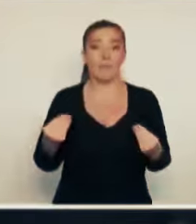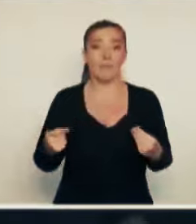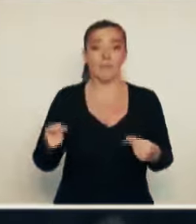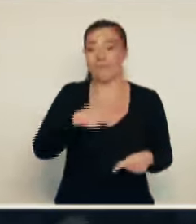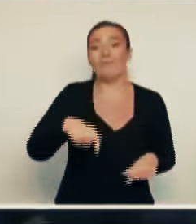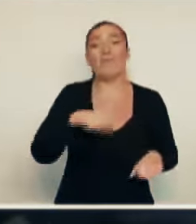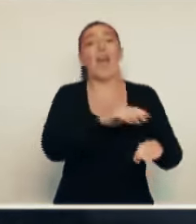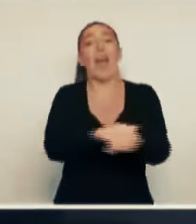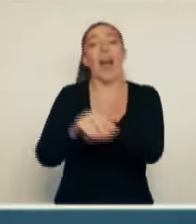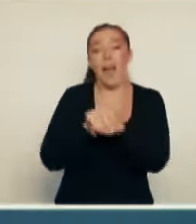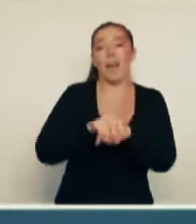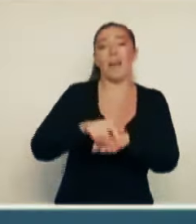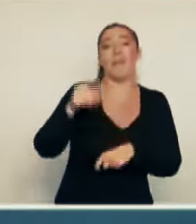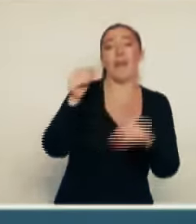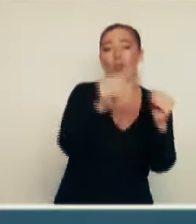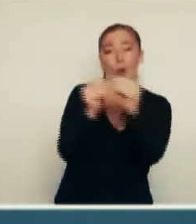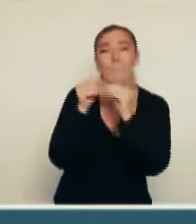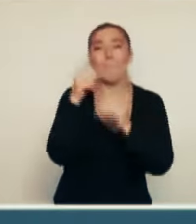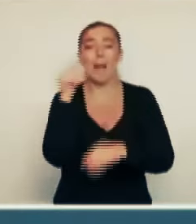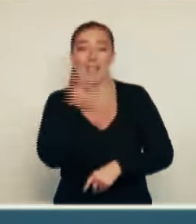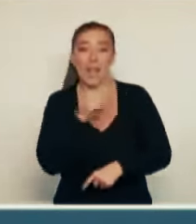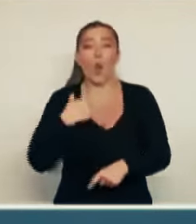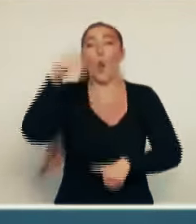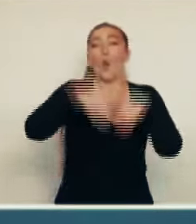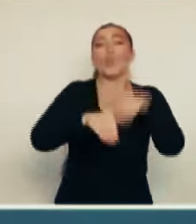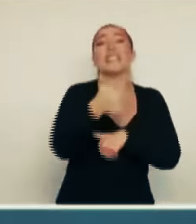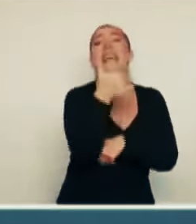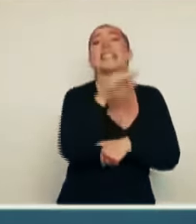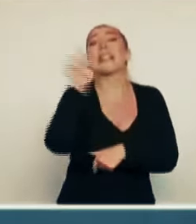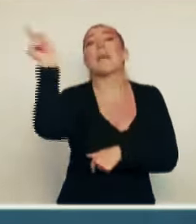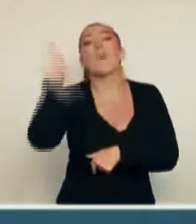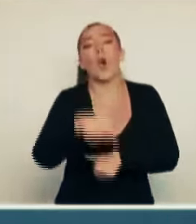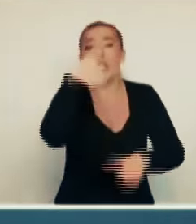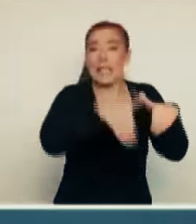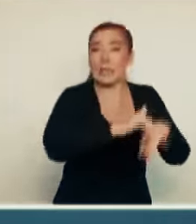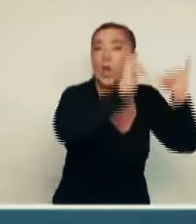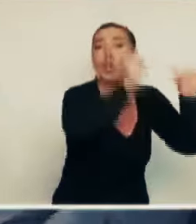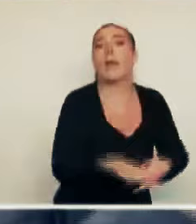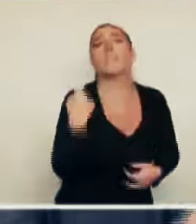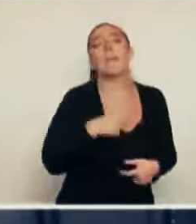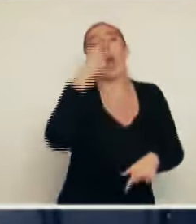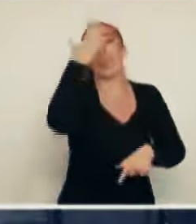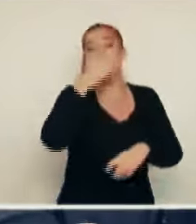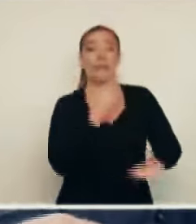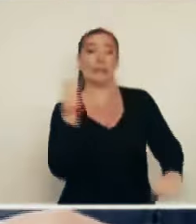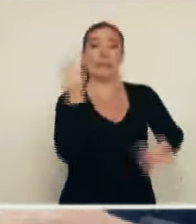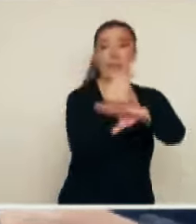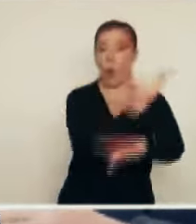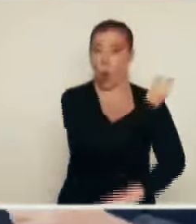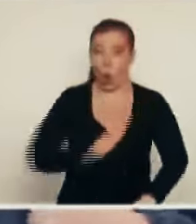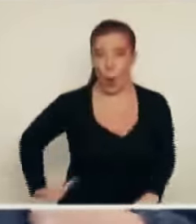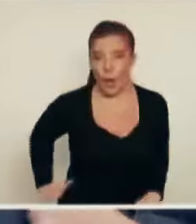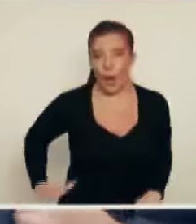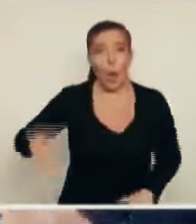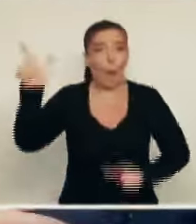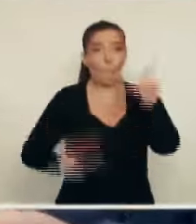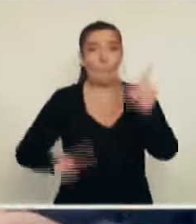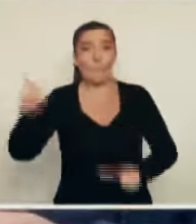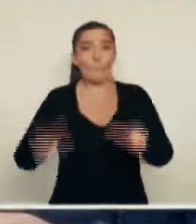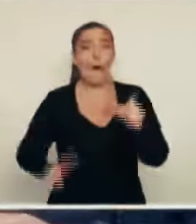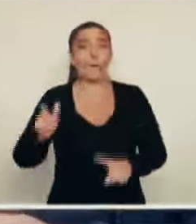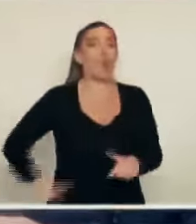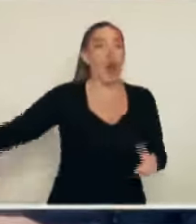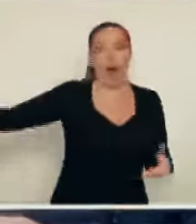hermana, te puede haber votado el 60% de los votos, pero si después cuando sos gobierno la gente se caga